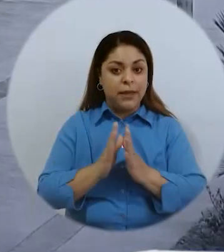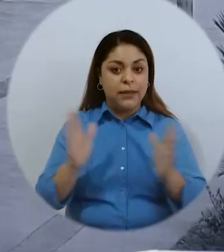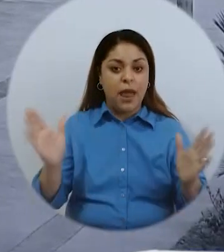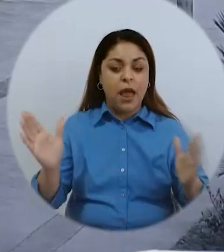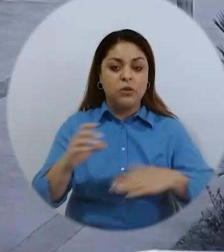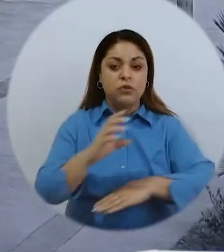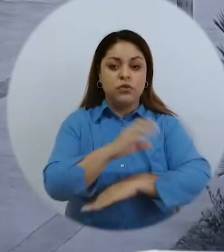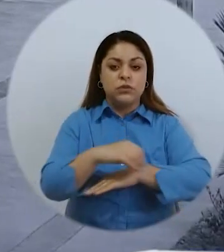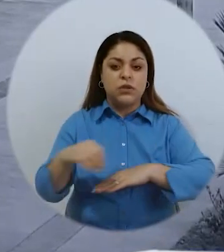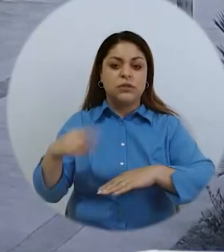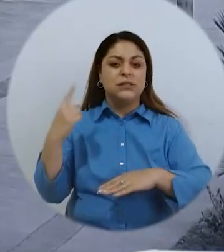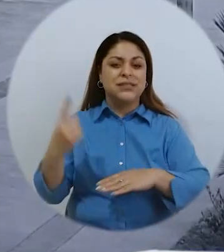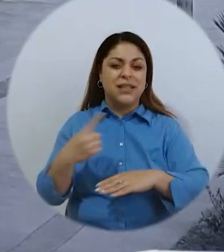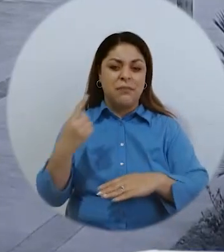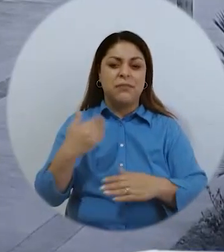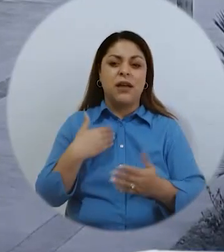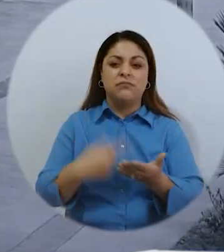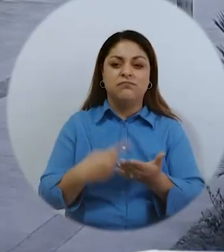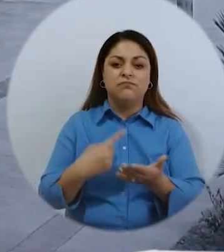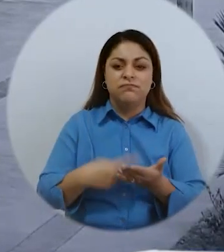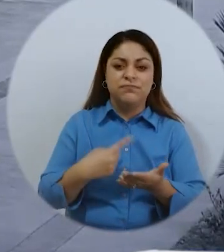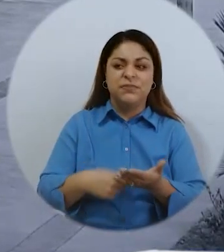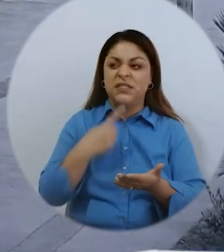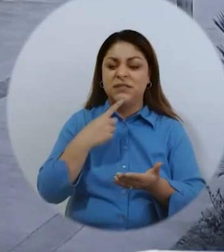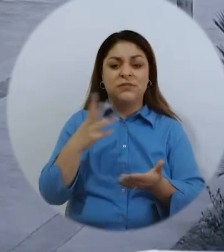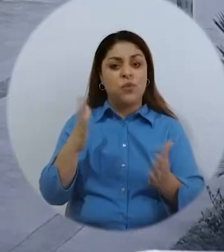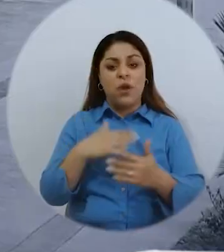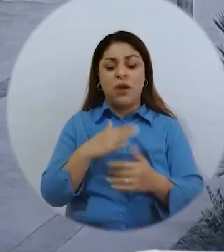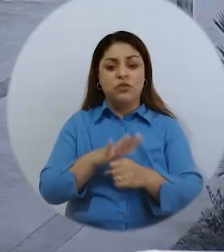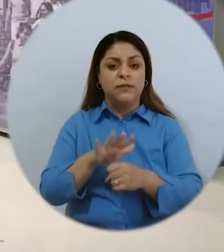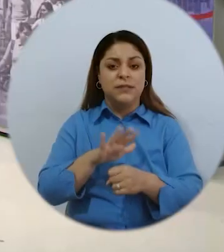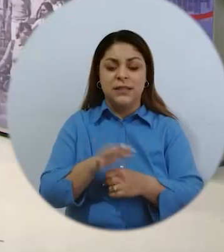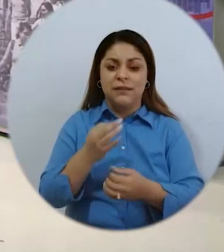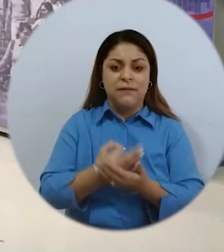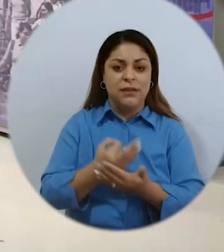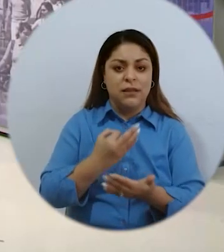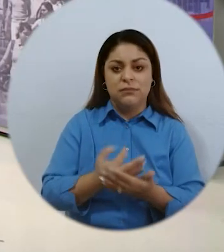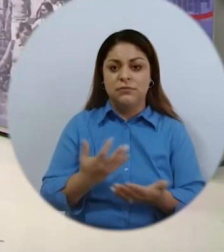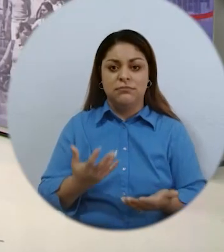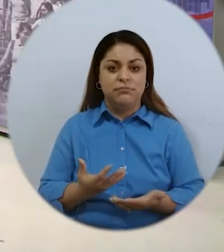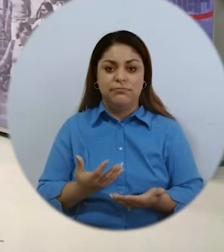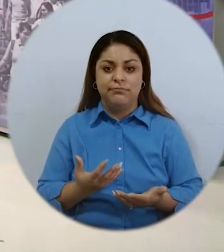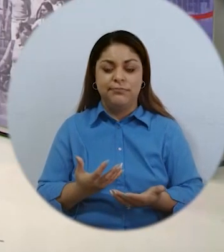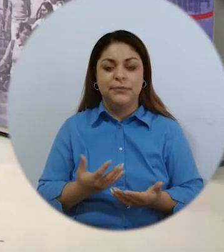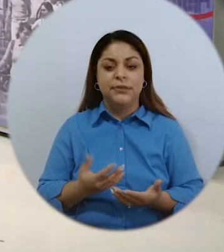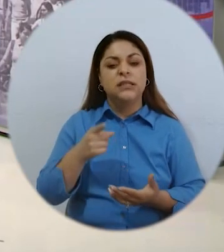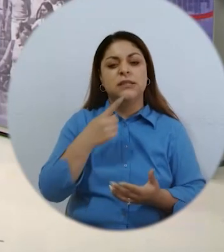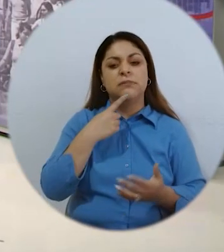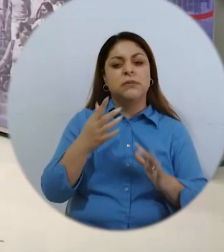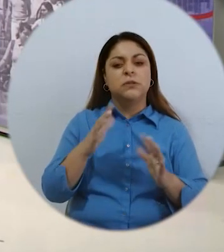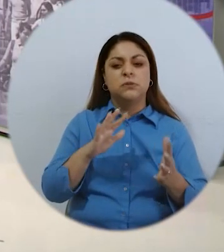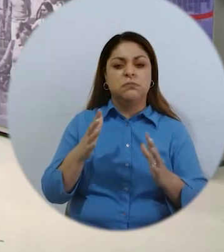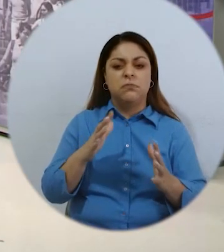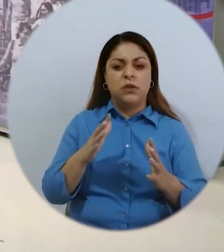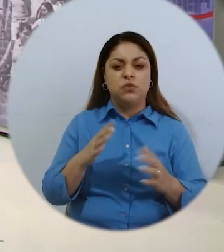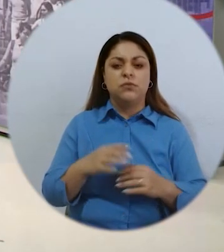los océanos, siempre ha sido la discusión de no hay suficiente financiamiento. Se estima que para